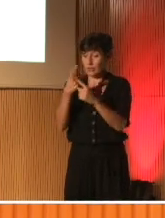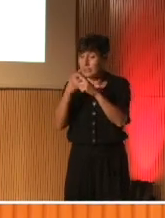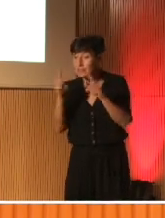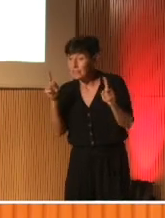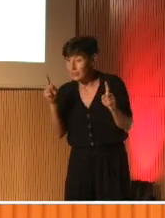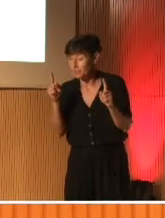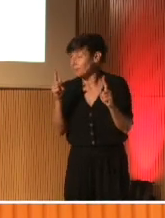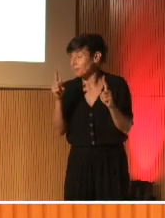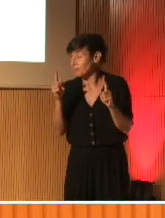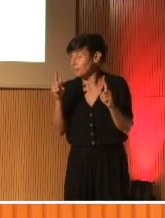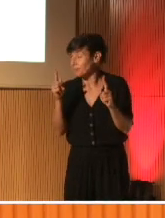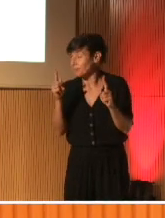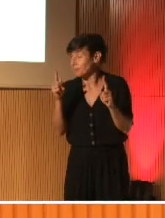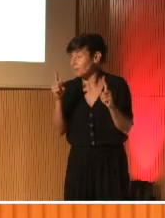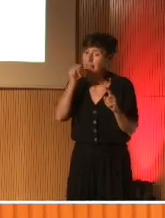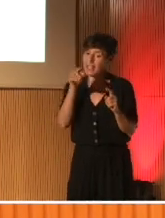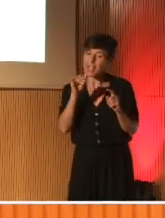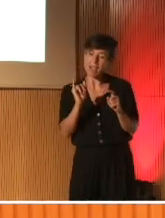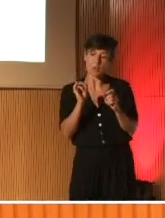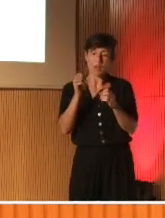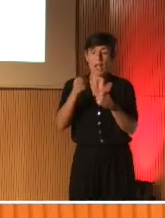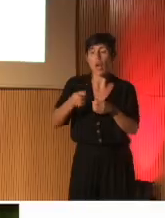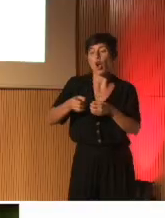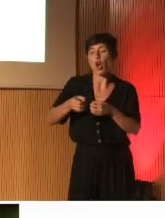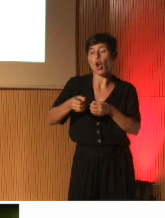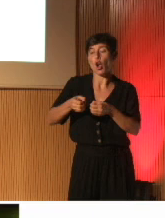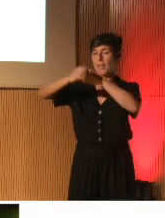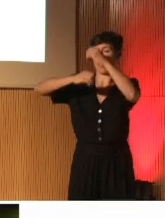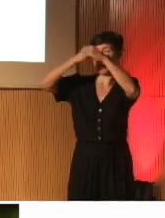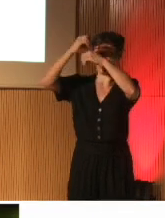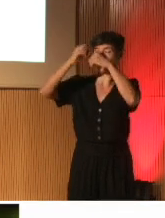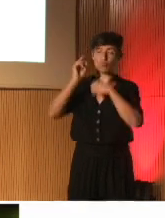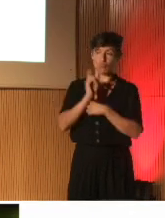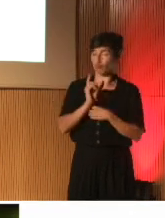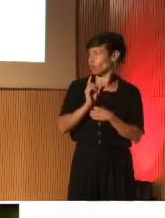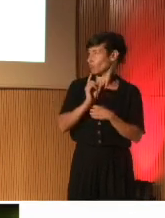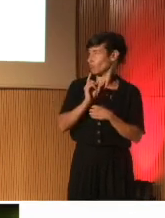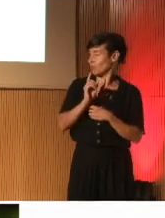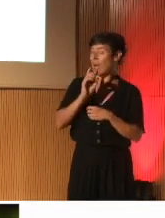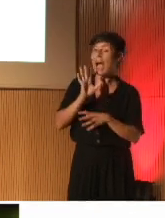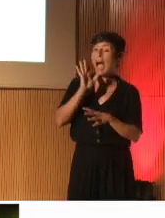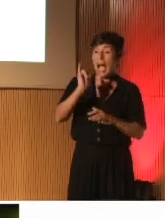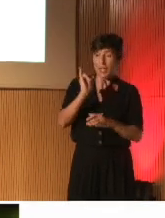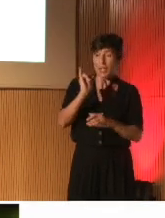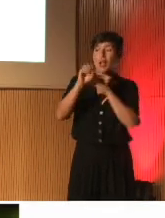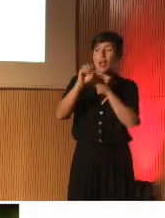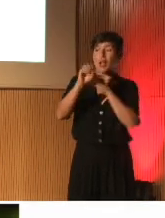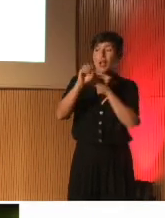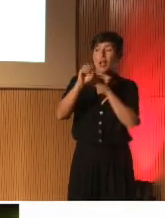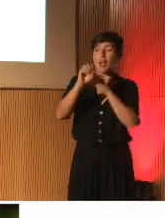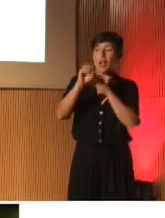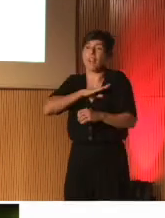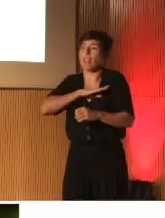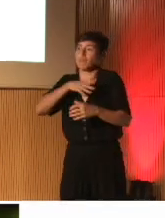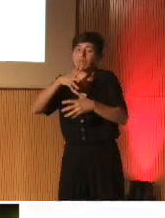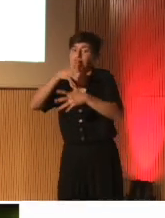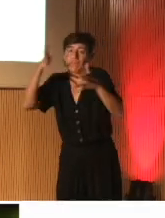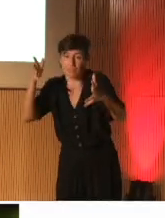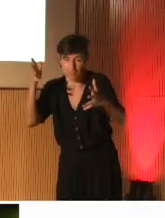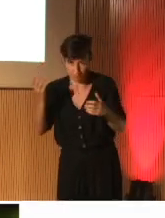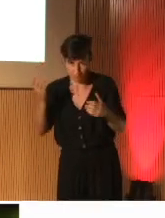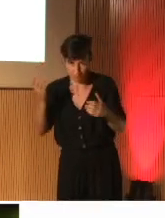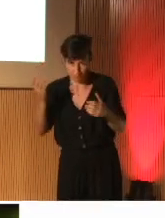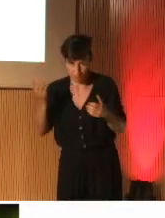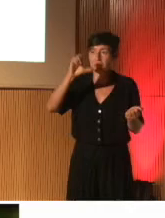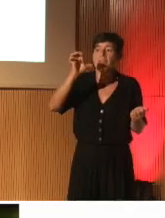podemos decir ahí hay una columna de átomos sino ahí hay una columna de átomos de estroncio por ejemplo no me digáis que no es una